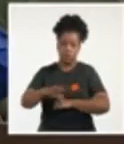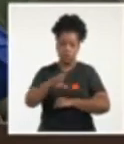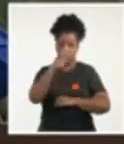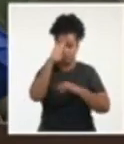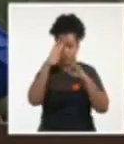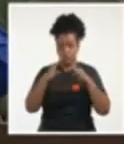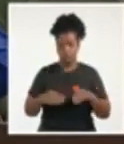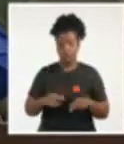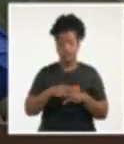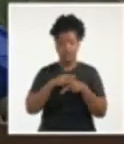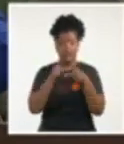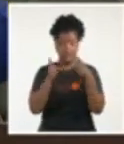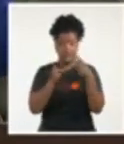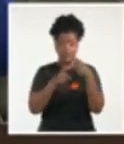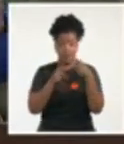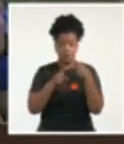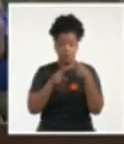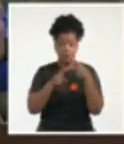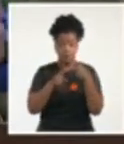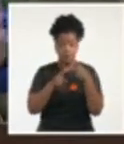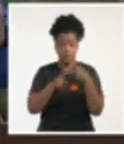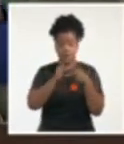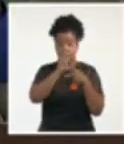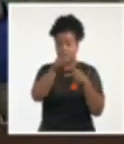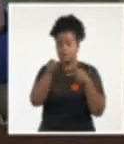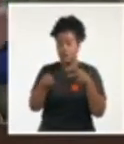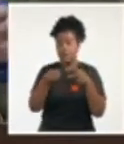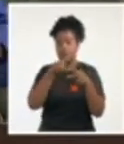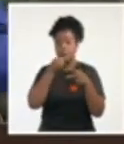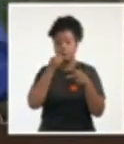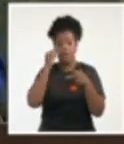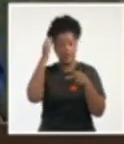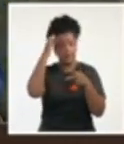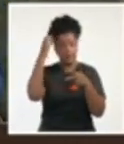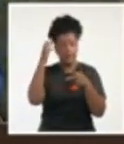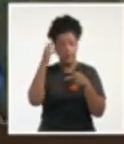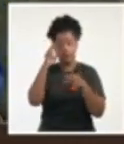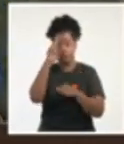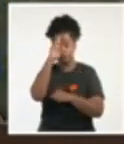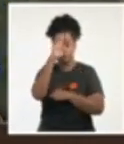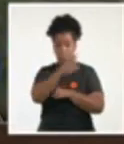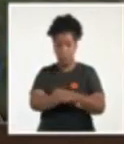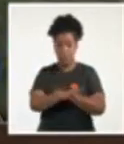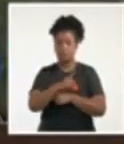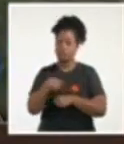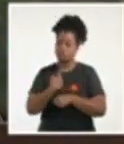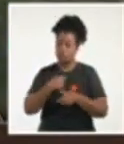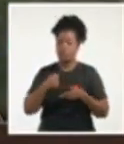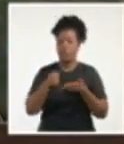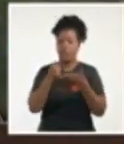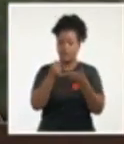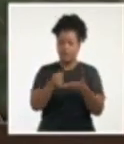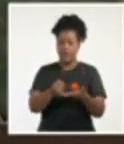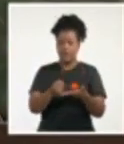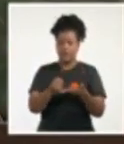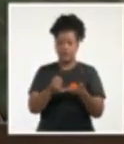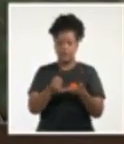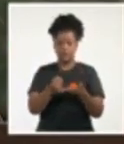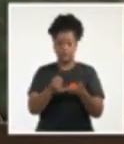segundo, todo el que podamos llevar a una institución estatal, lo llevamos a una institución estatal. Y por lo tanto